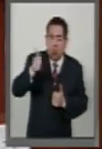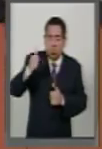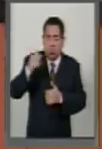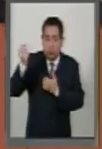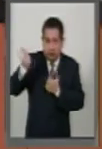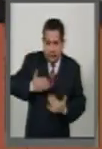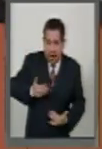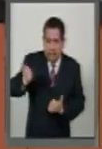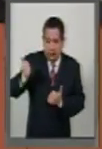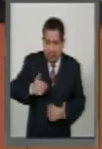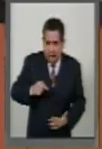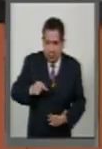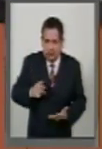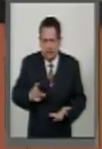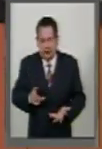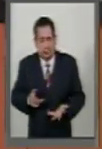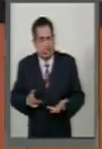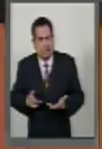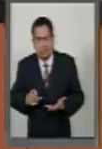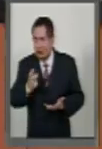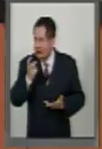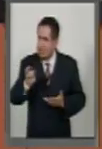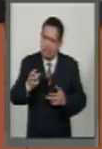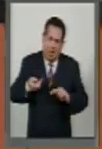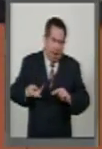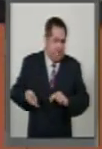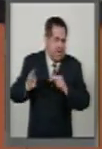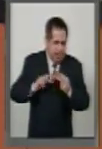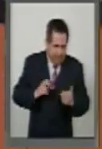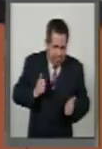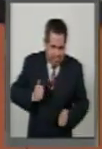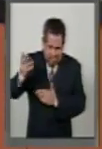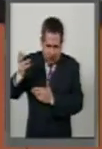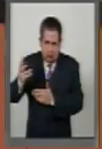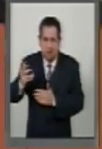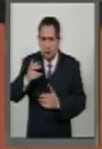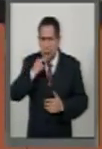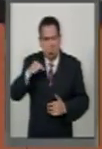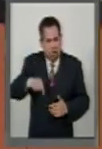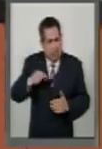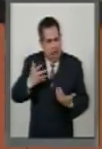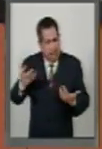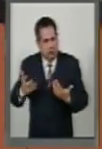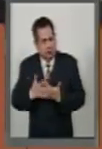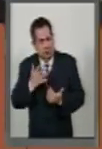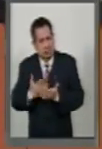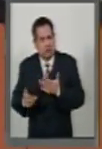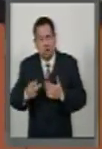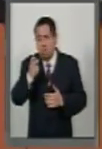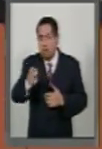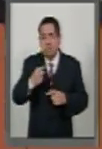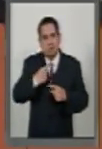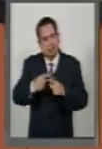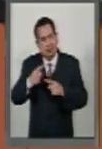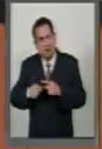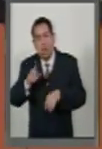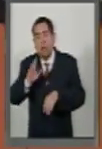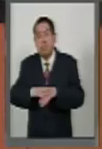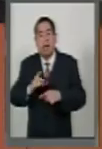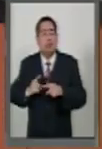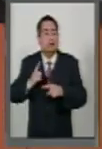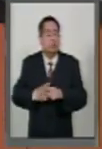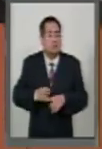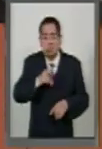alimentos, lo cual tenemos pues que revertir. Aunado a esta situación, existen estadísticas